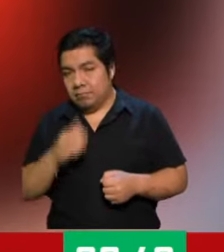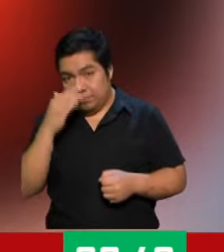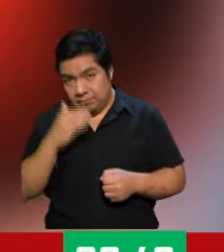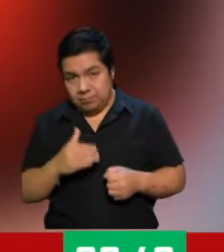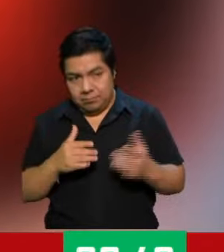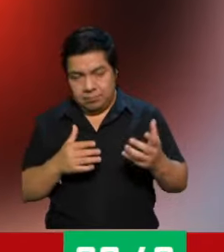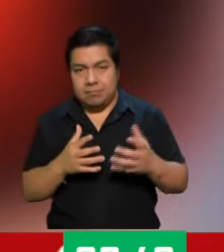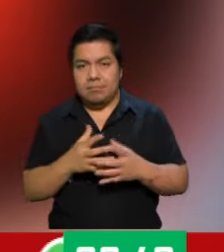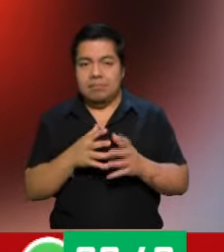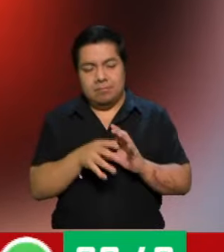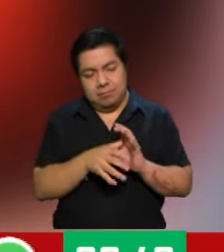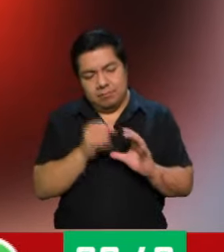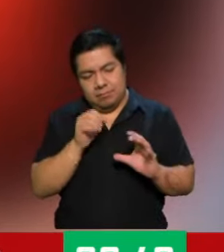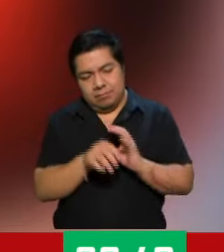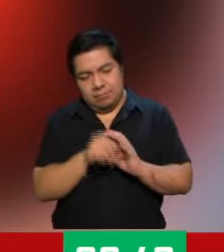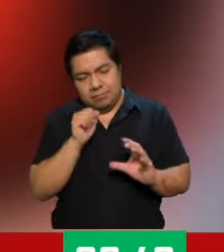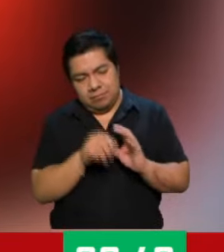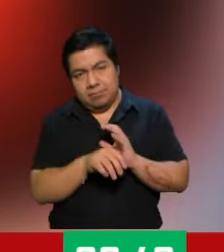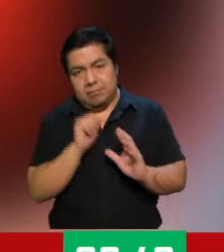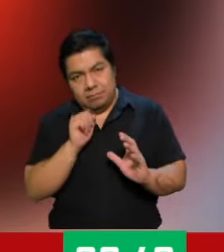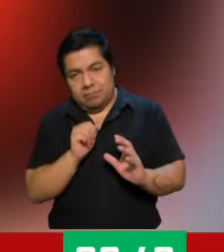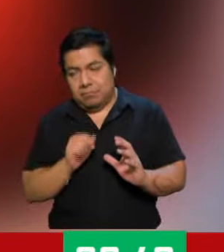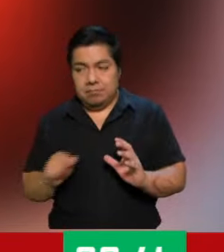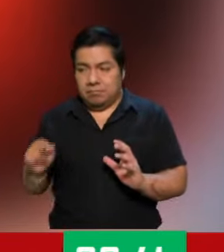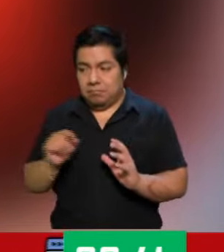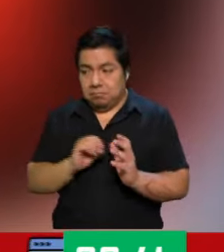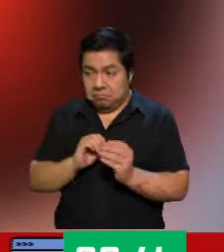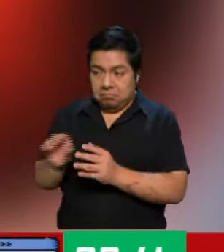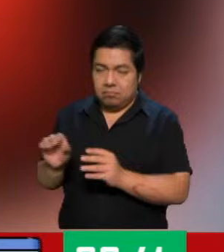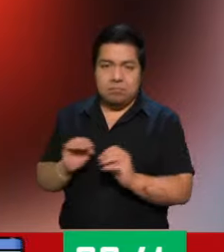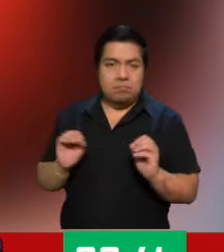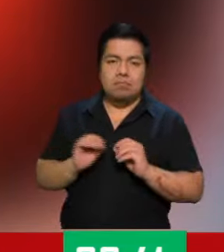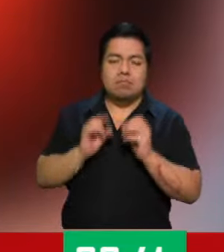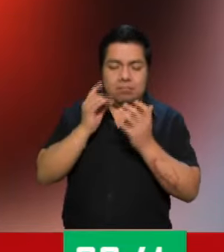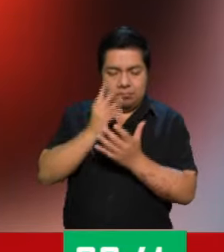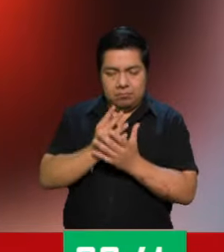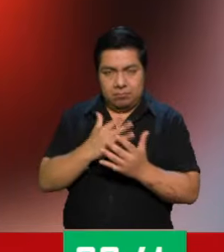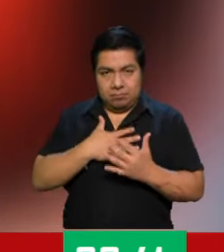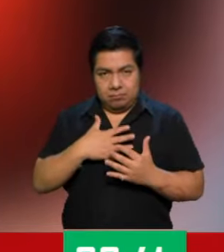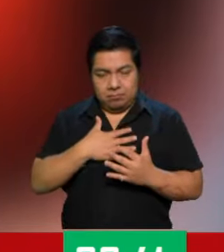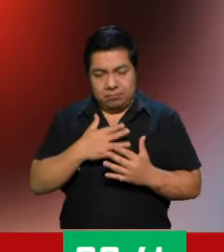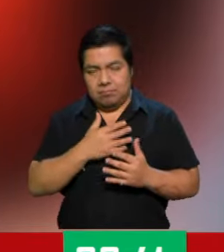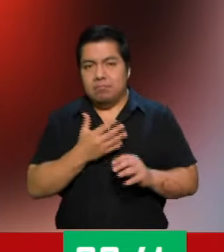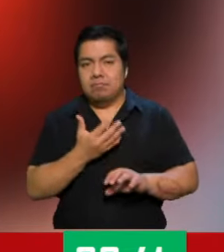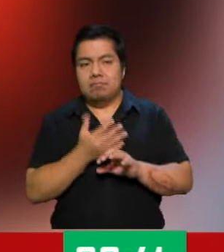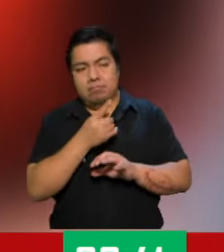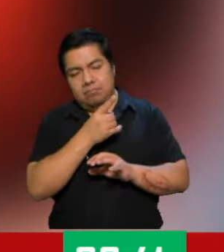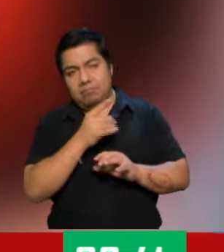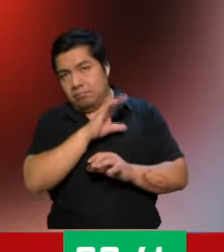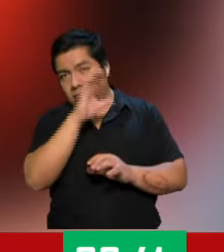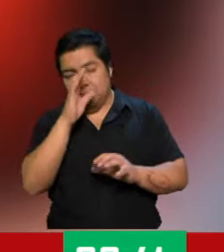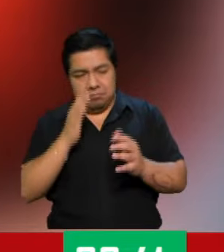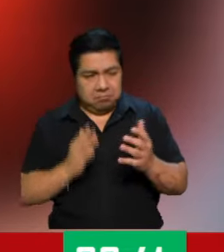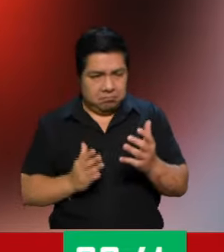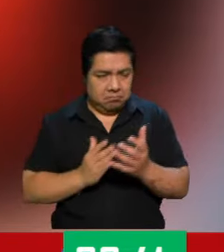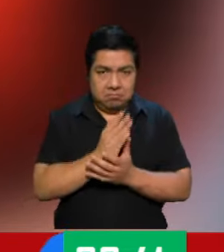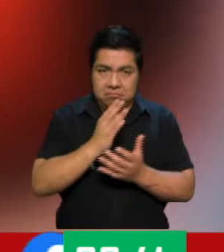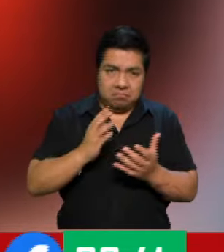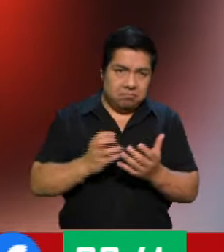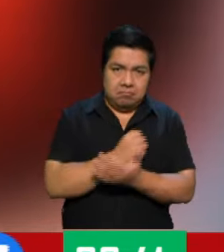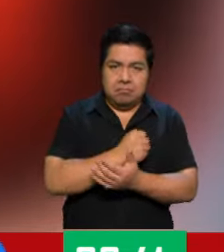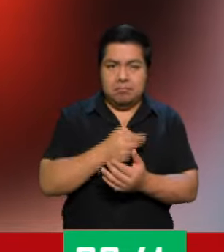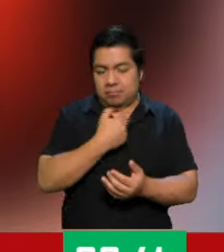para ser extraído de todas sus riquezas. Y no les toca a ustedes, ¿ok? Nos toca a nosotros colonizar el espacio y arruinarlo. Nosotros,